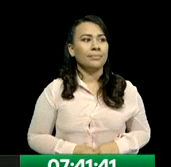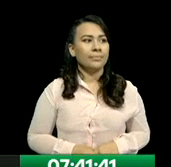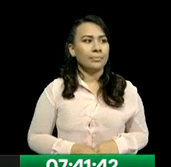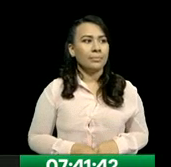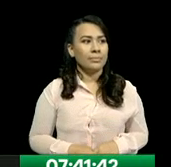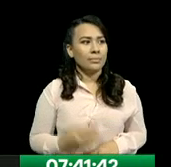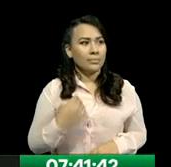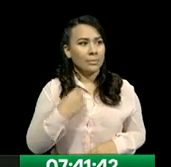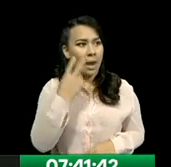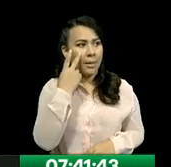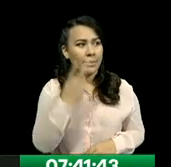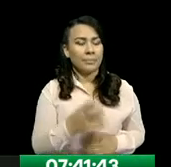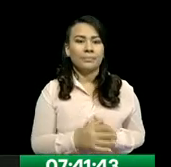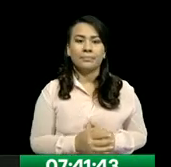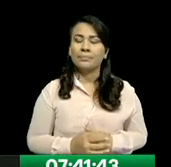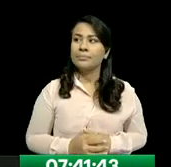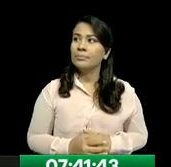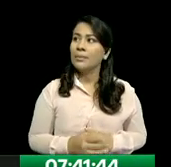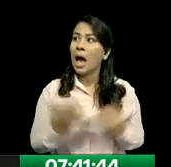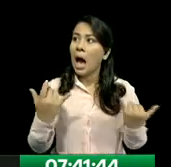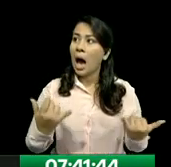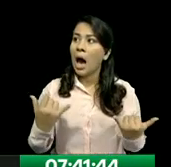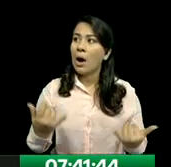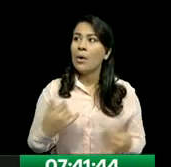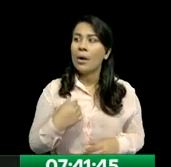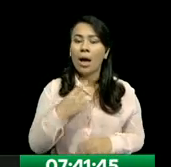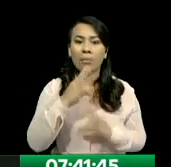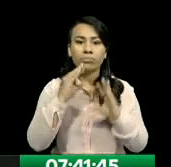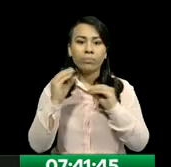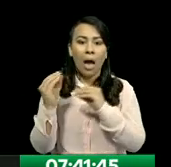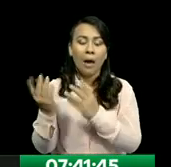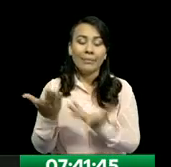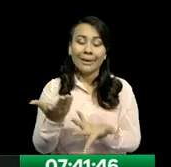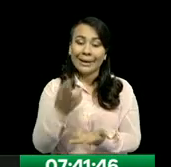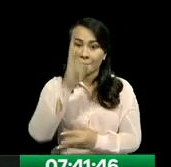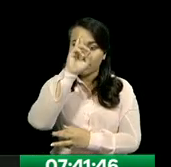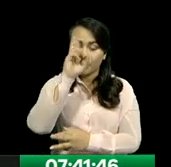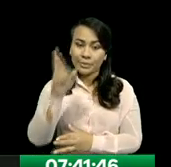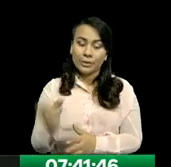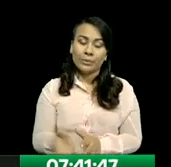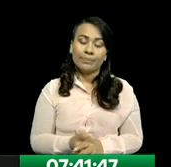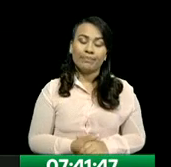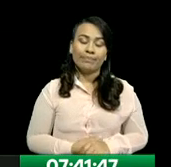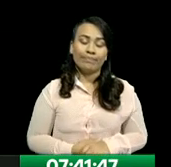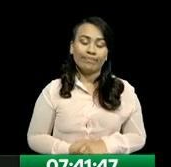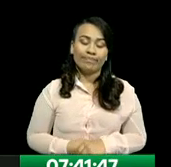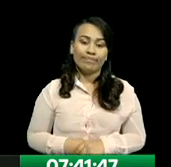dio a conocer en redes. Y ahora da de qué hablar, informó Julio César Saola.